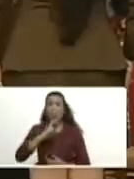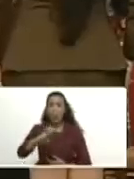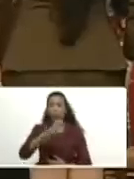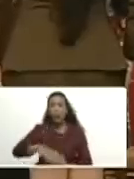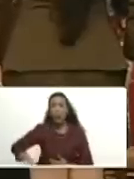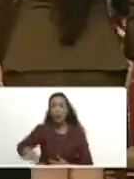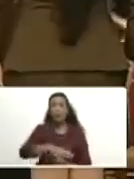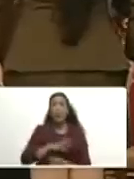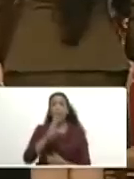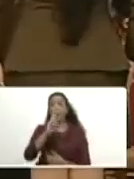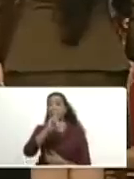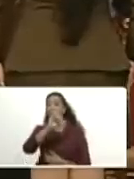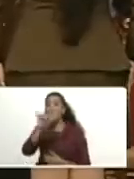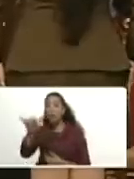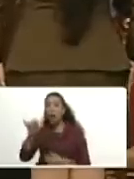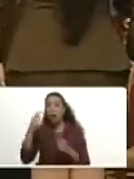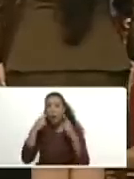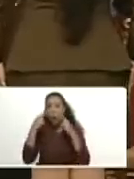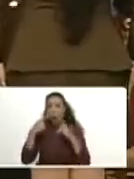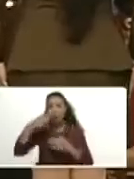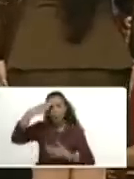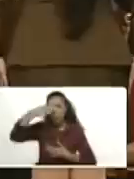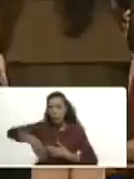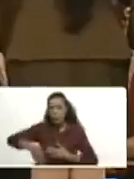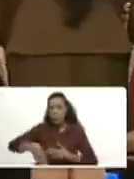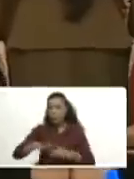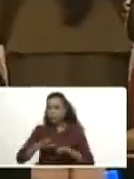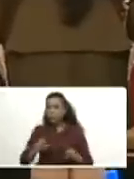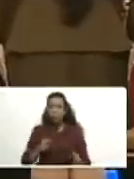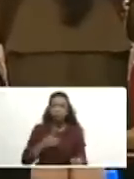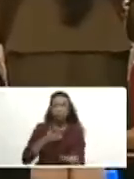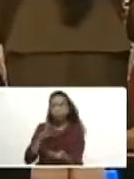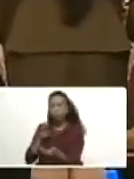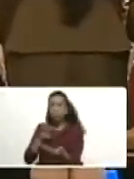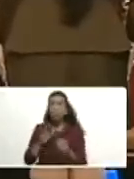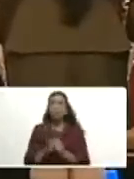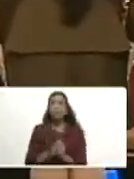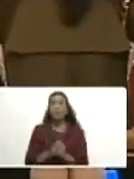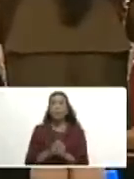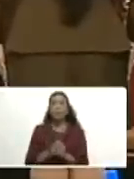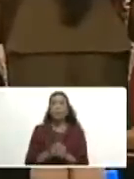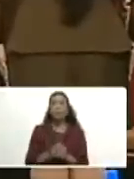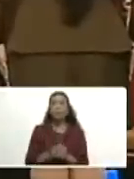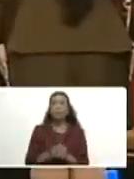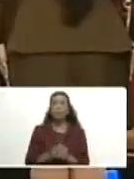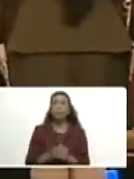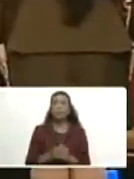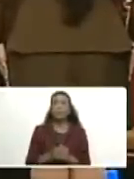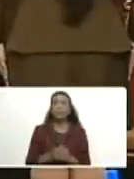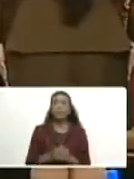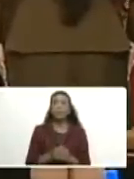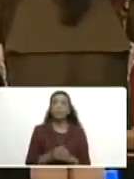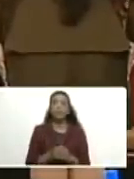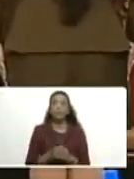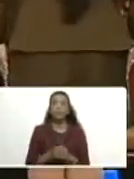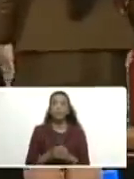Bulla. Durante este operativo, los efectivos de la Fuerza Armada Nacional Bolivariana... Chávez, mi comandante jefe, permiso para retirarme. A